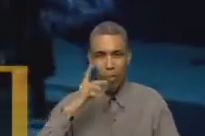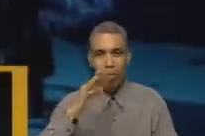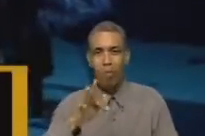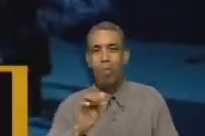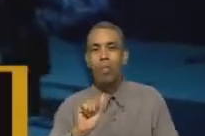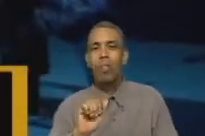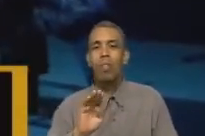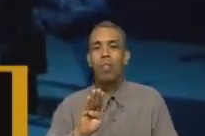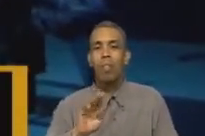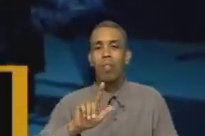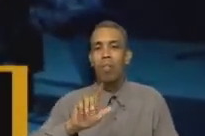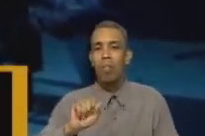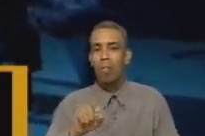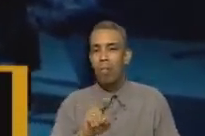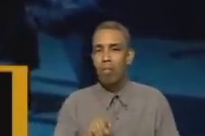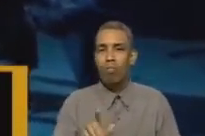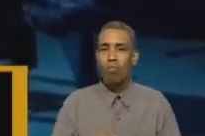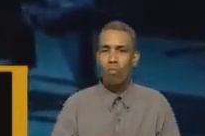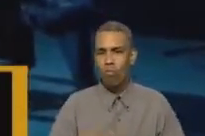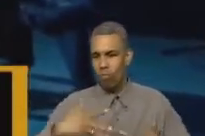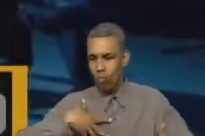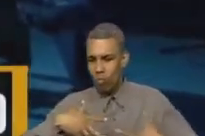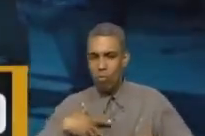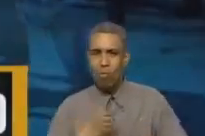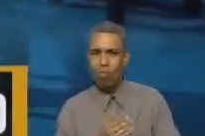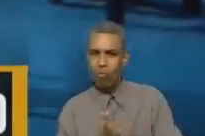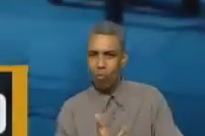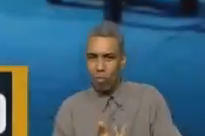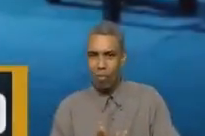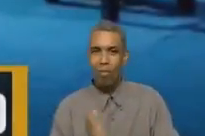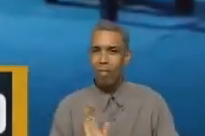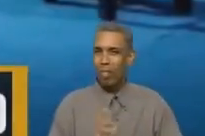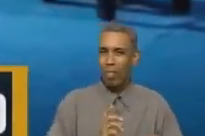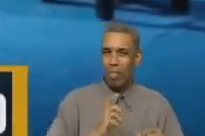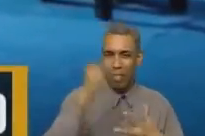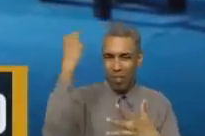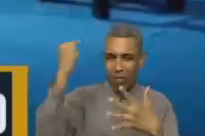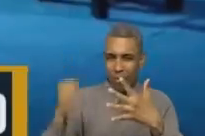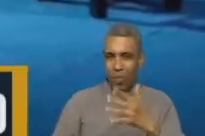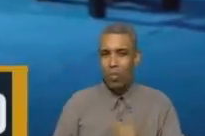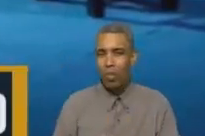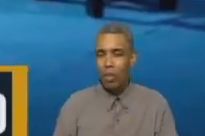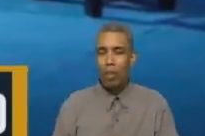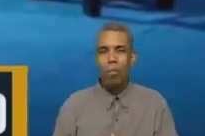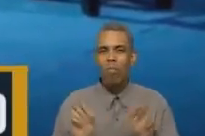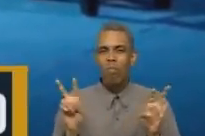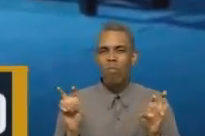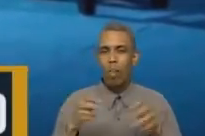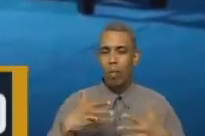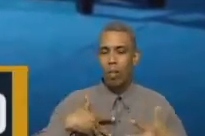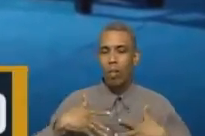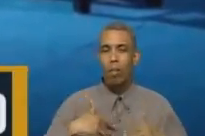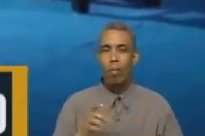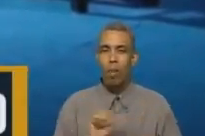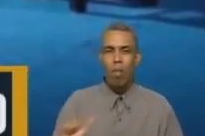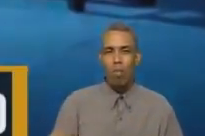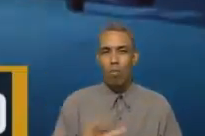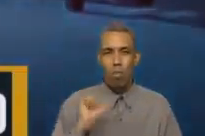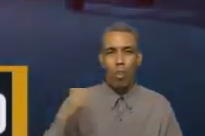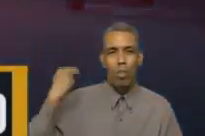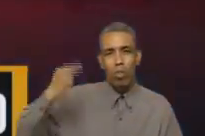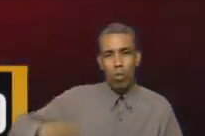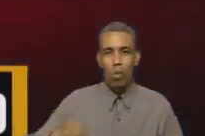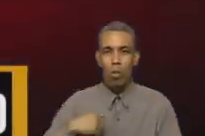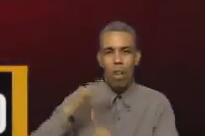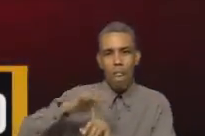Expresiones del movimiento, poesía y arte visual enmarcado en las múltiples situaciones de la violencia contra la mujer son los elementos principales de la